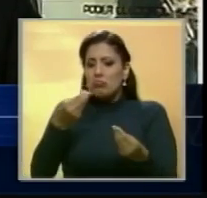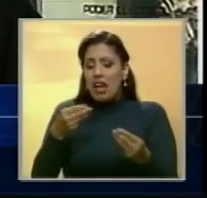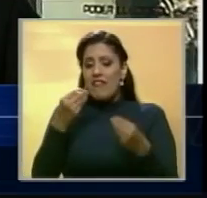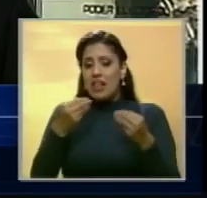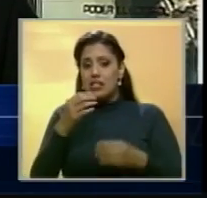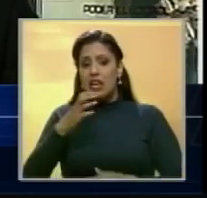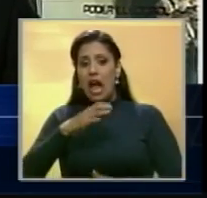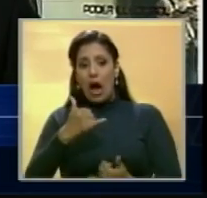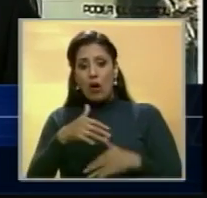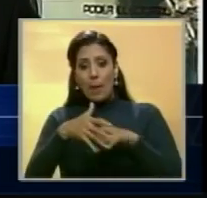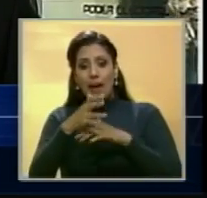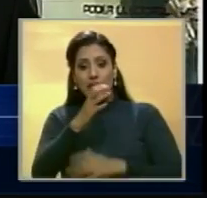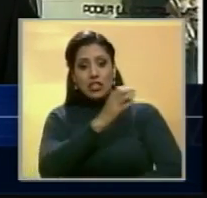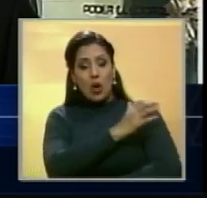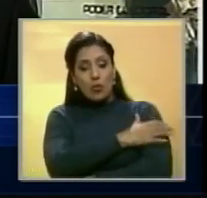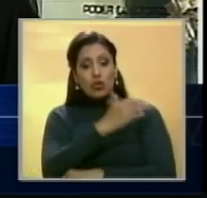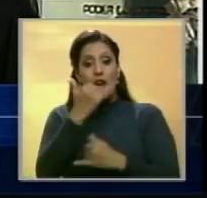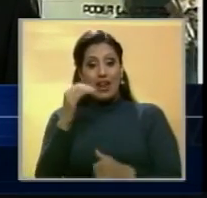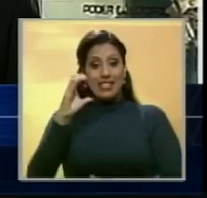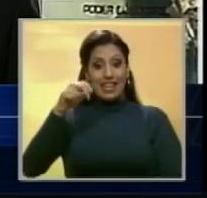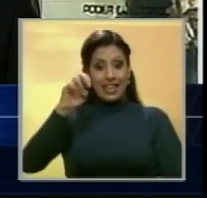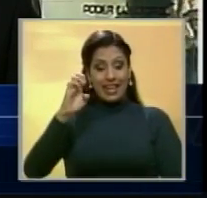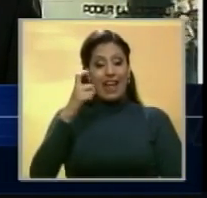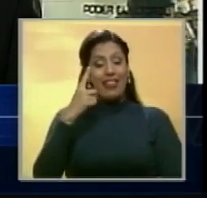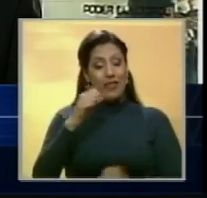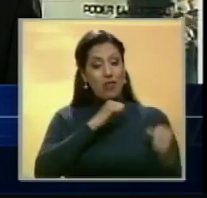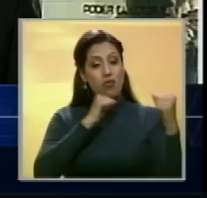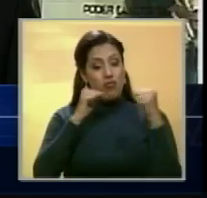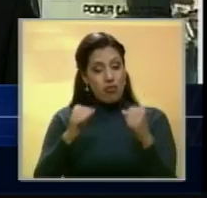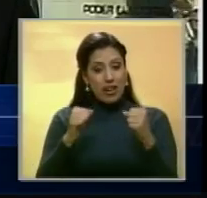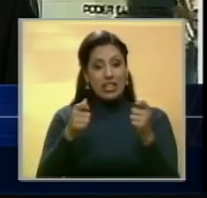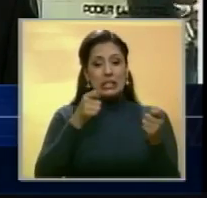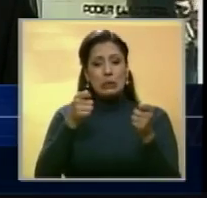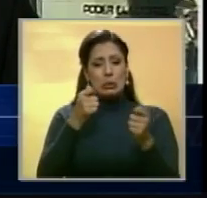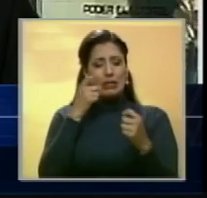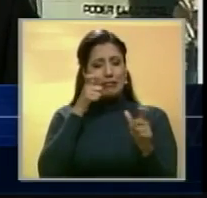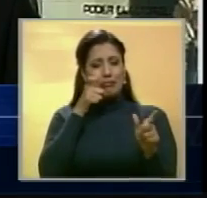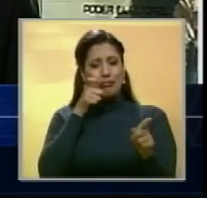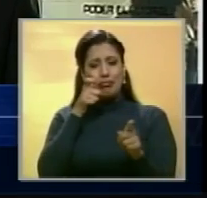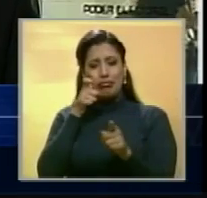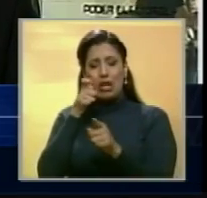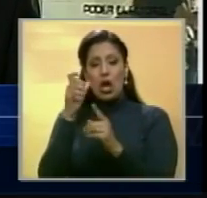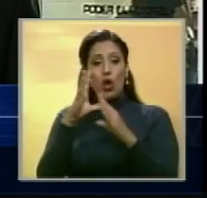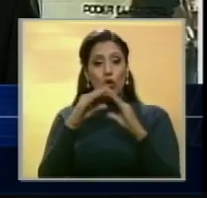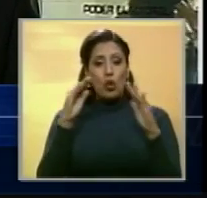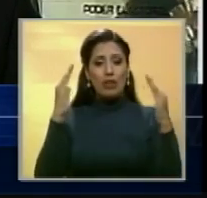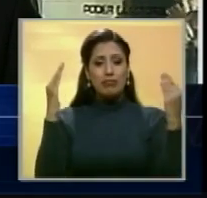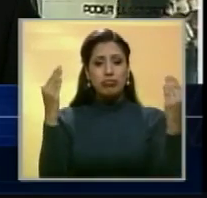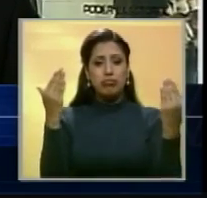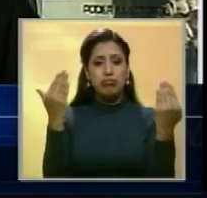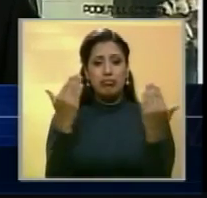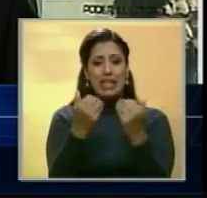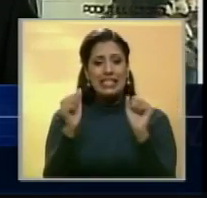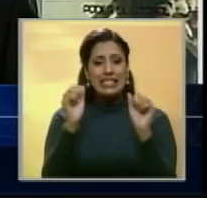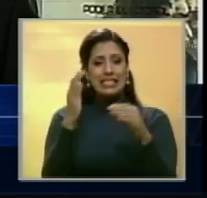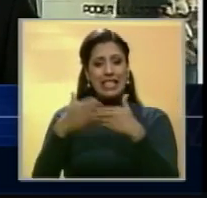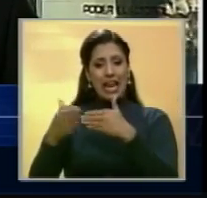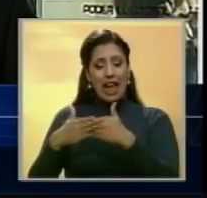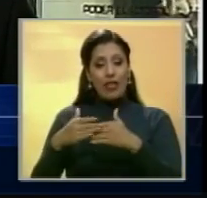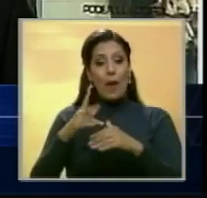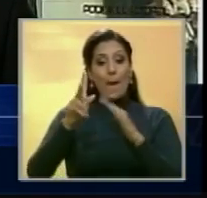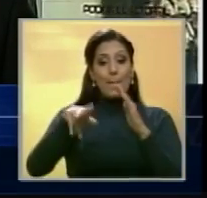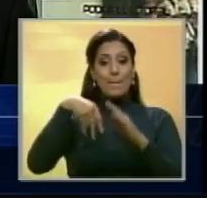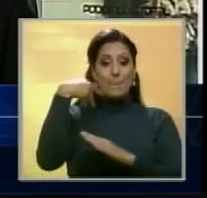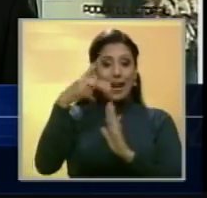oposición. Aquí en la sede del Consejo Nacional Electoral hay unas fuertes medidas de seguridad. Todos los accesos están bloqueados desde la